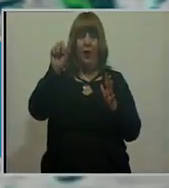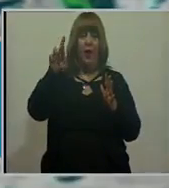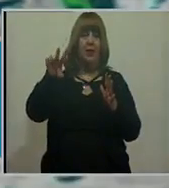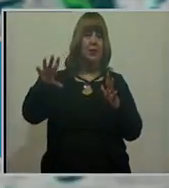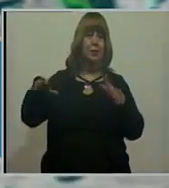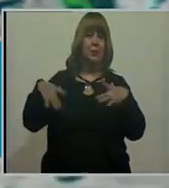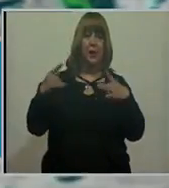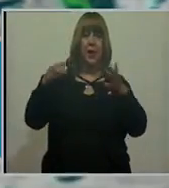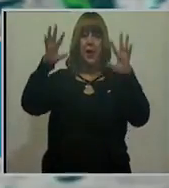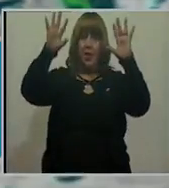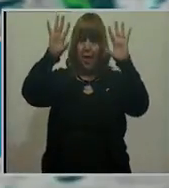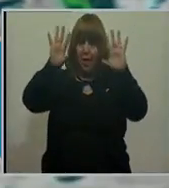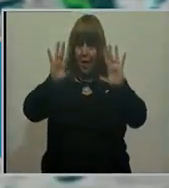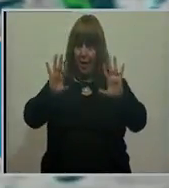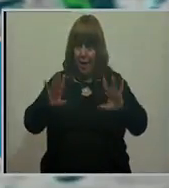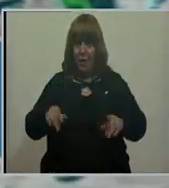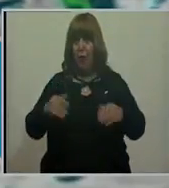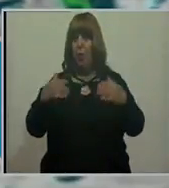probabilidad de nieve y